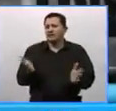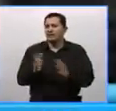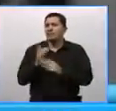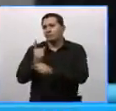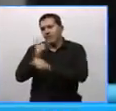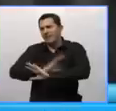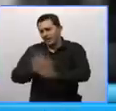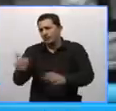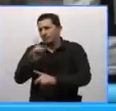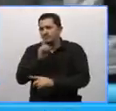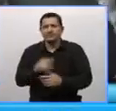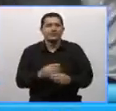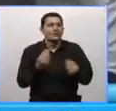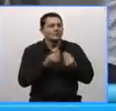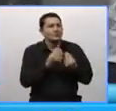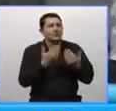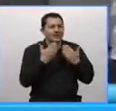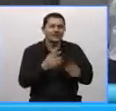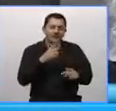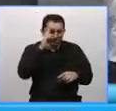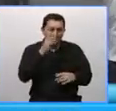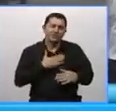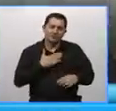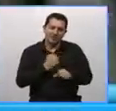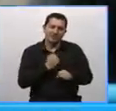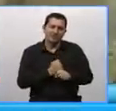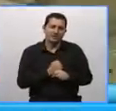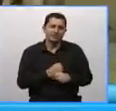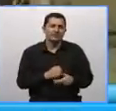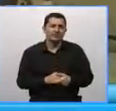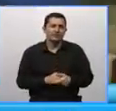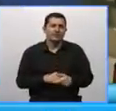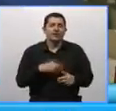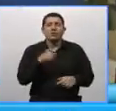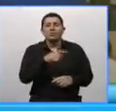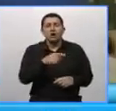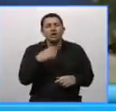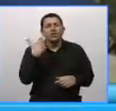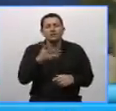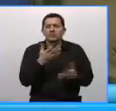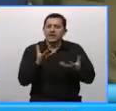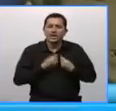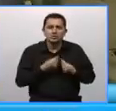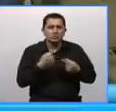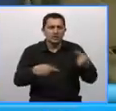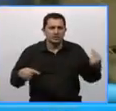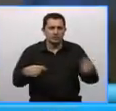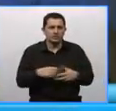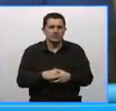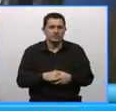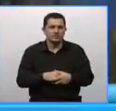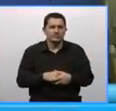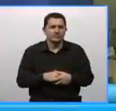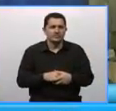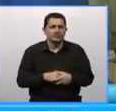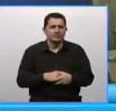parió. Muchas gracias, respeta mi trabajo, porque si no abatan esto. Ajá. Te voy a pedir después que me ayudes con el copete. Bueno. Porque es